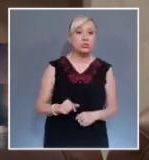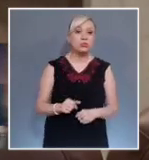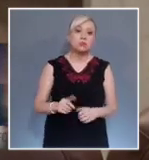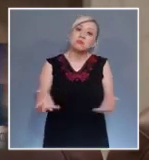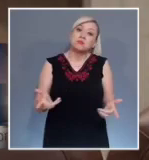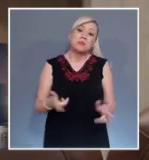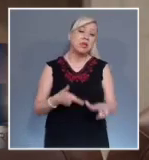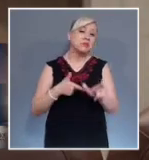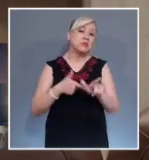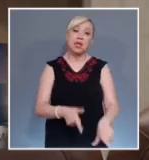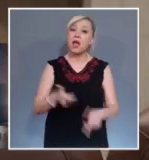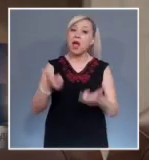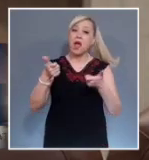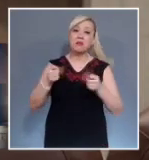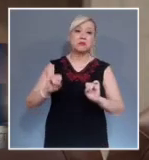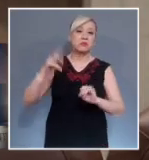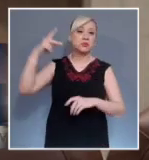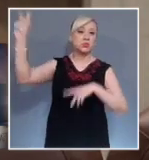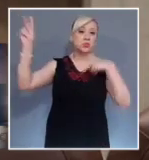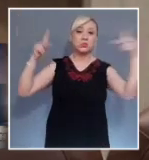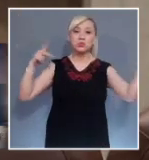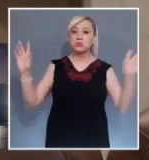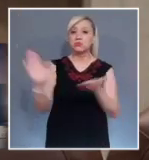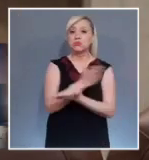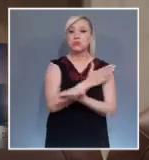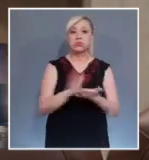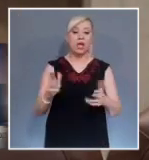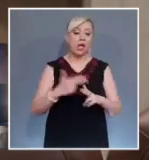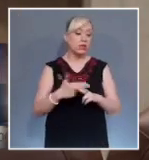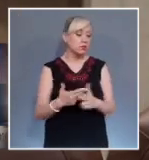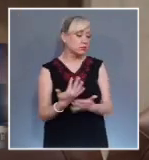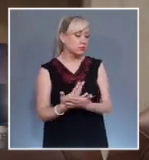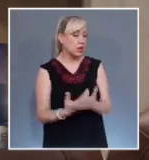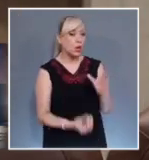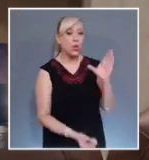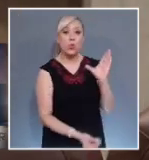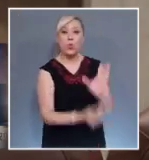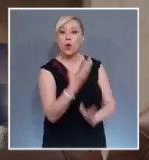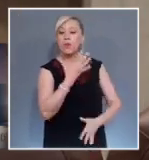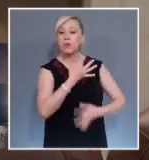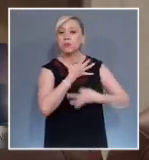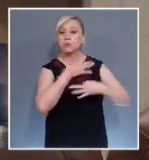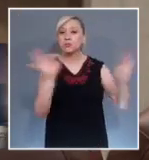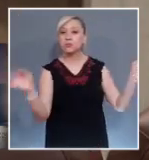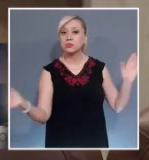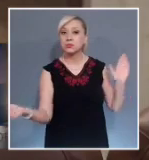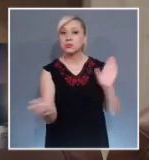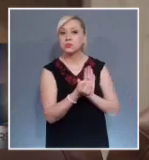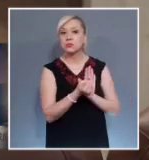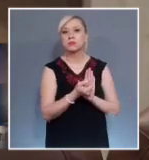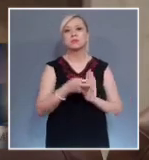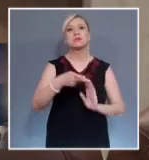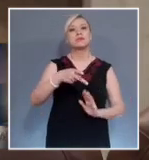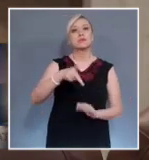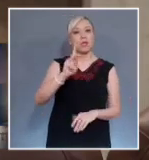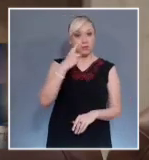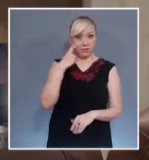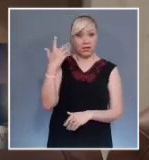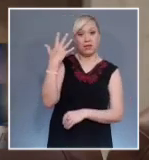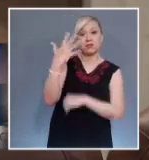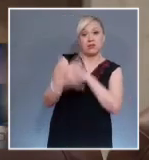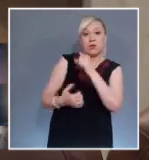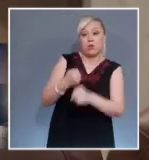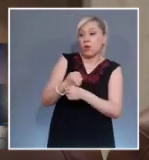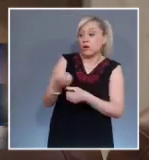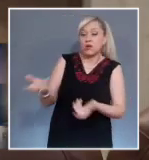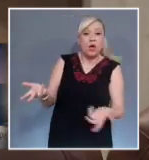hasta en tanto se emita el nuevo pero ese hasta en tanto ya vieron que duró cinco años Qué hacen